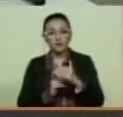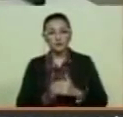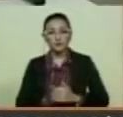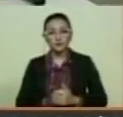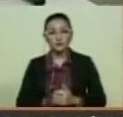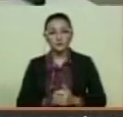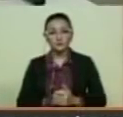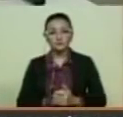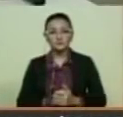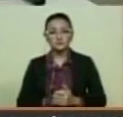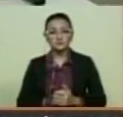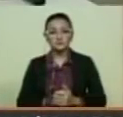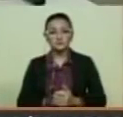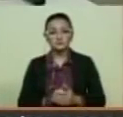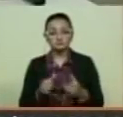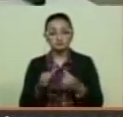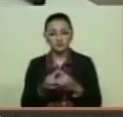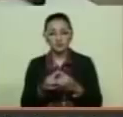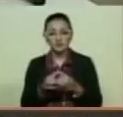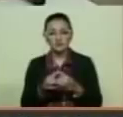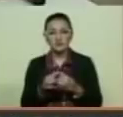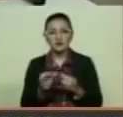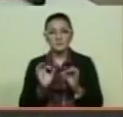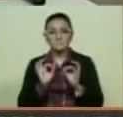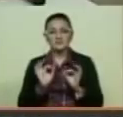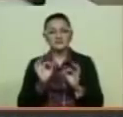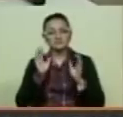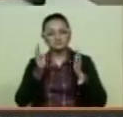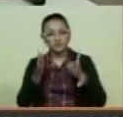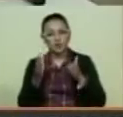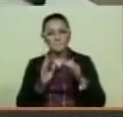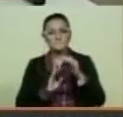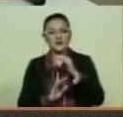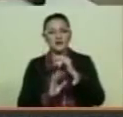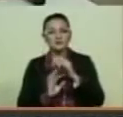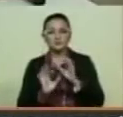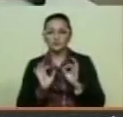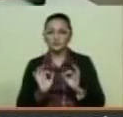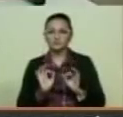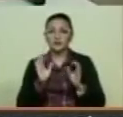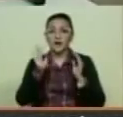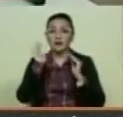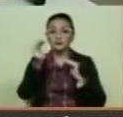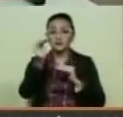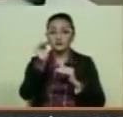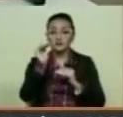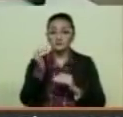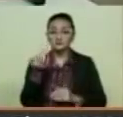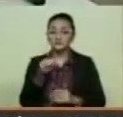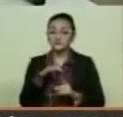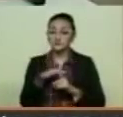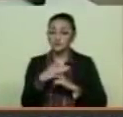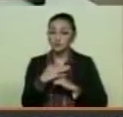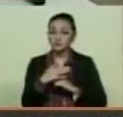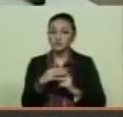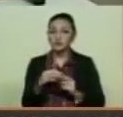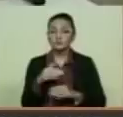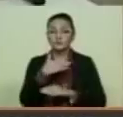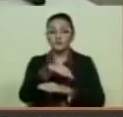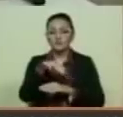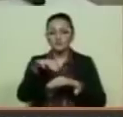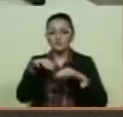va a existir como un cuerpo muy especializado y bueno, a atender la realidad en la